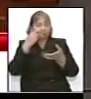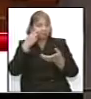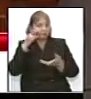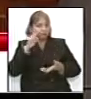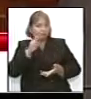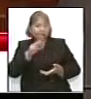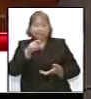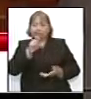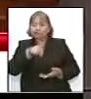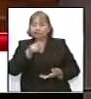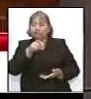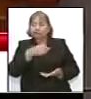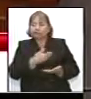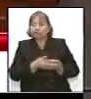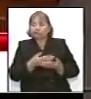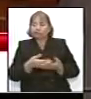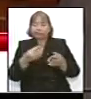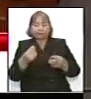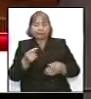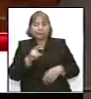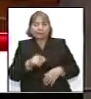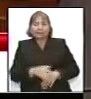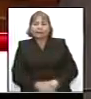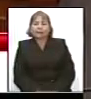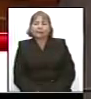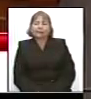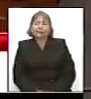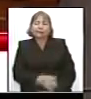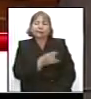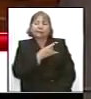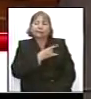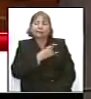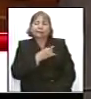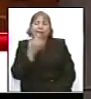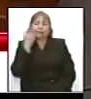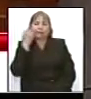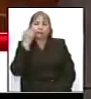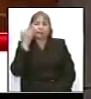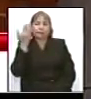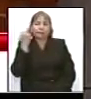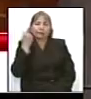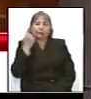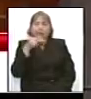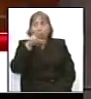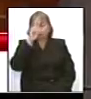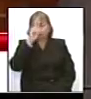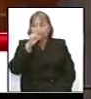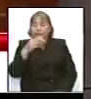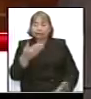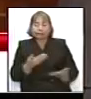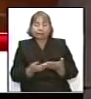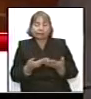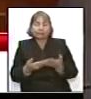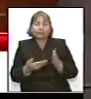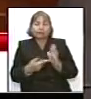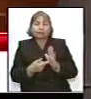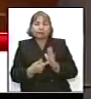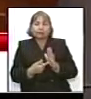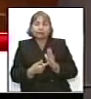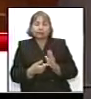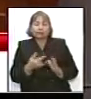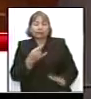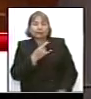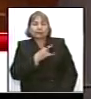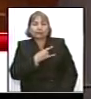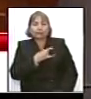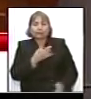de recuperar instancias que le pertenecen a la universidad más antigua del Perú. Creo que también debe conducirnos a mirar la situación de la